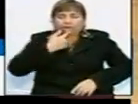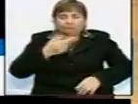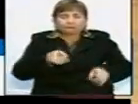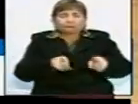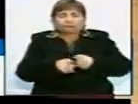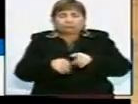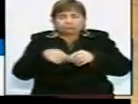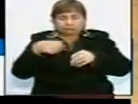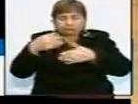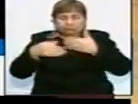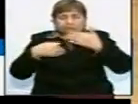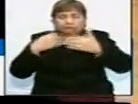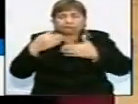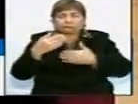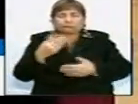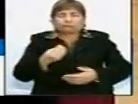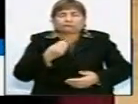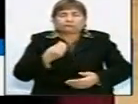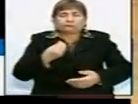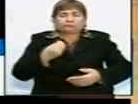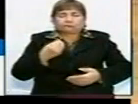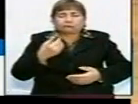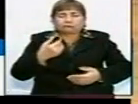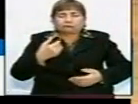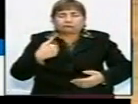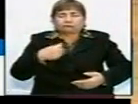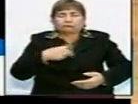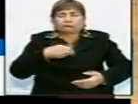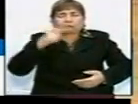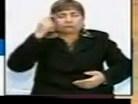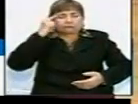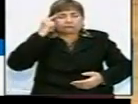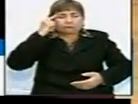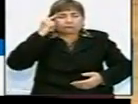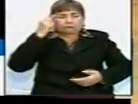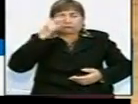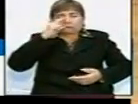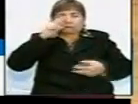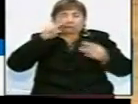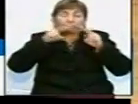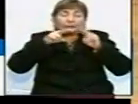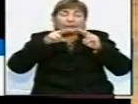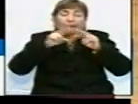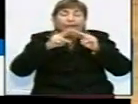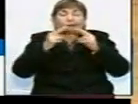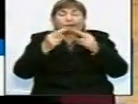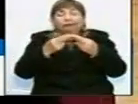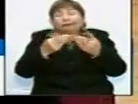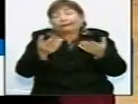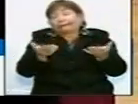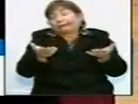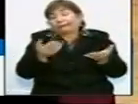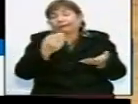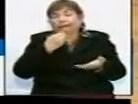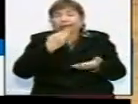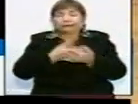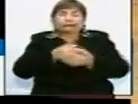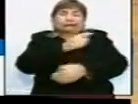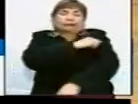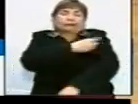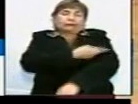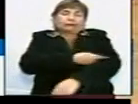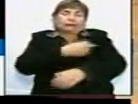la pregunta es por qué somos tan reactivos entonces nos miramos y nos reunimos y bueno el esfuerzo el